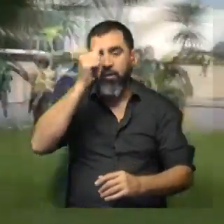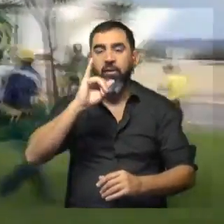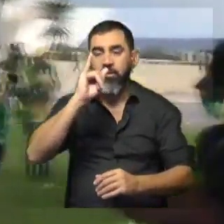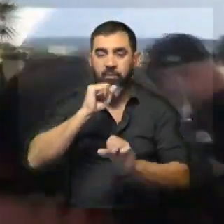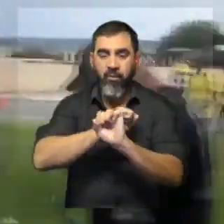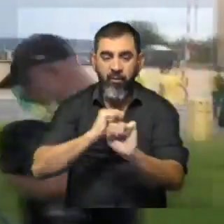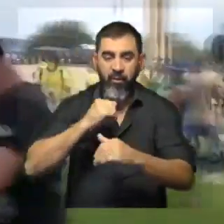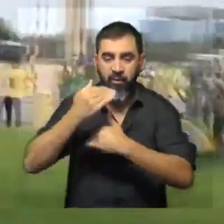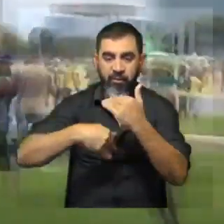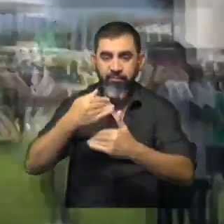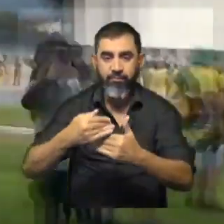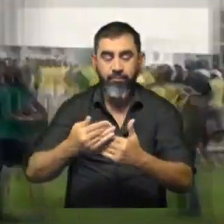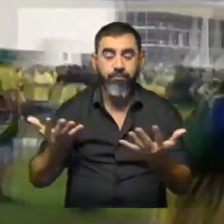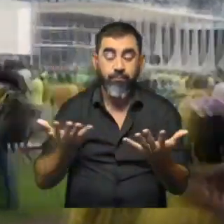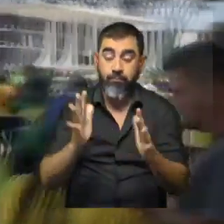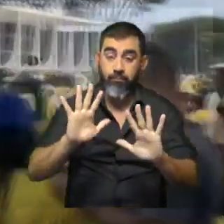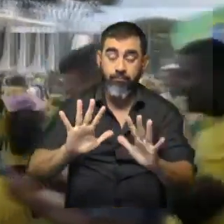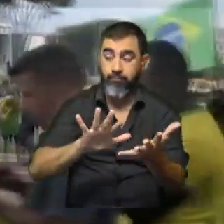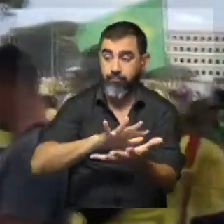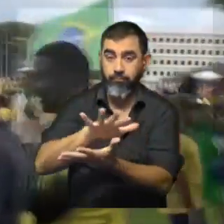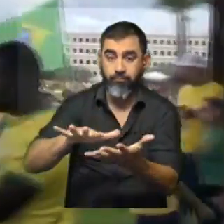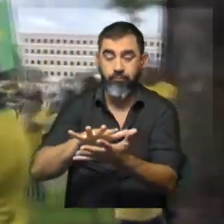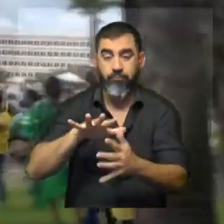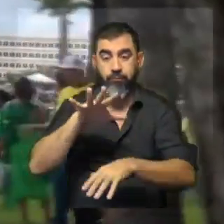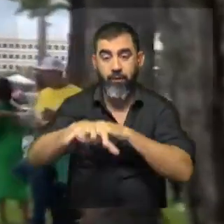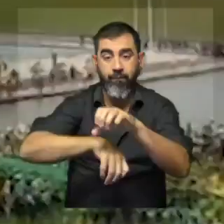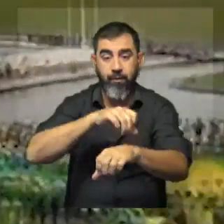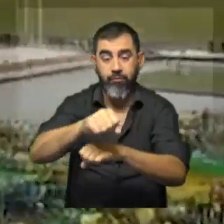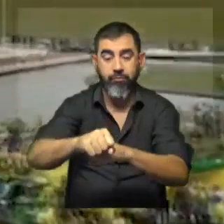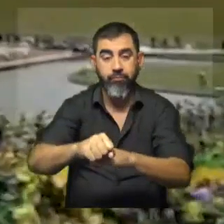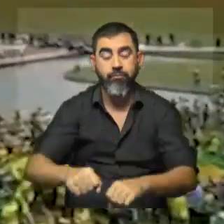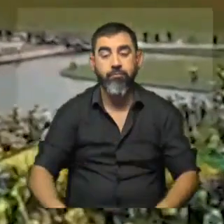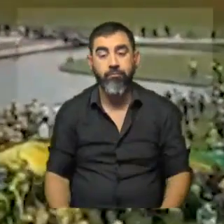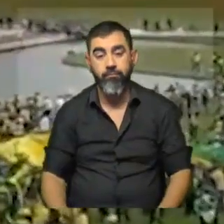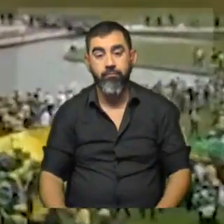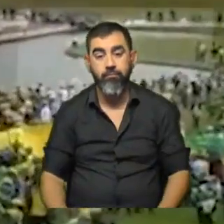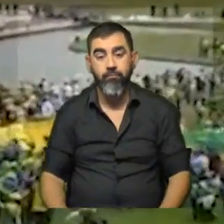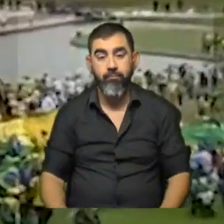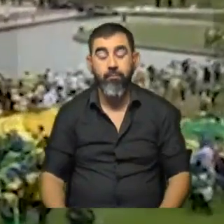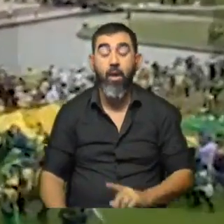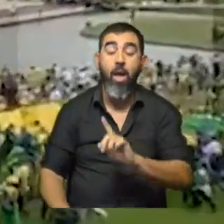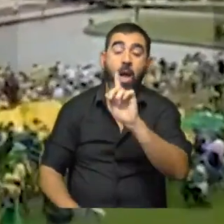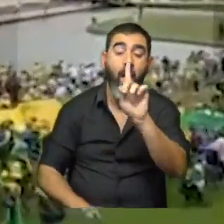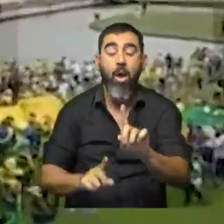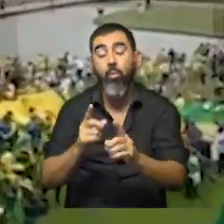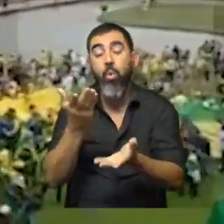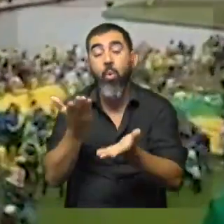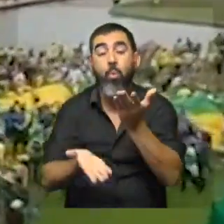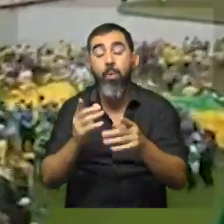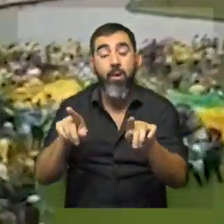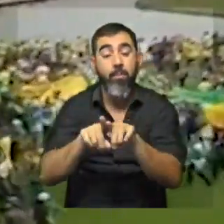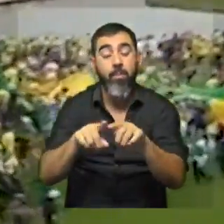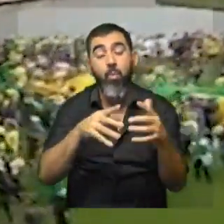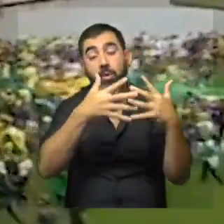y bueno, terminó, derivó en esto, ¿no? En esta invasión, que algunos la asemejan, la comparan con lo que pasó